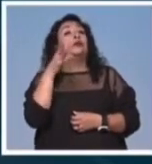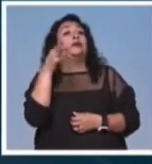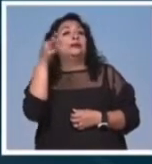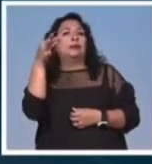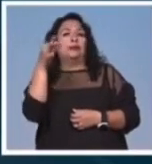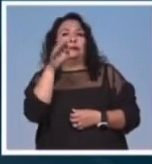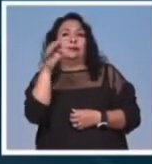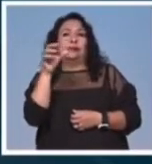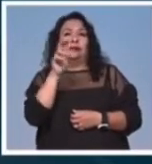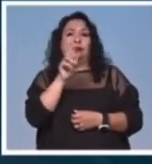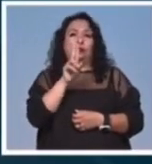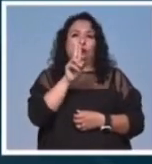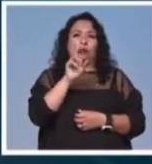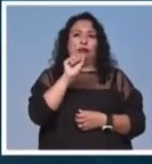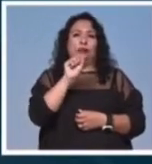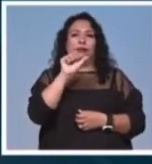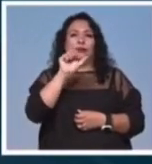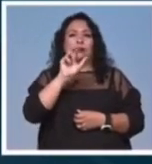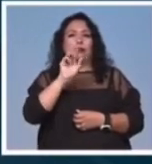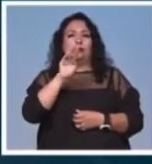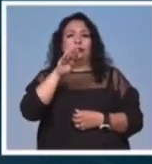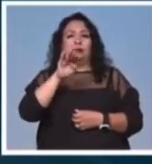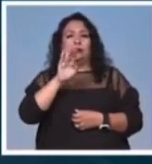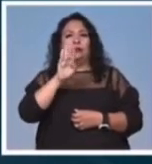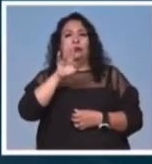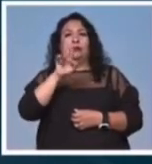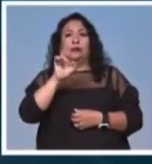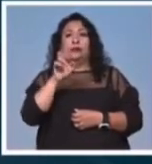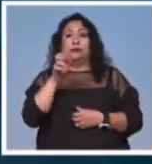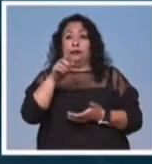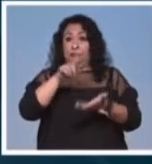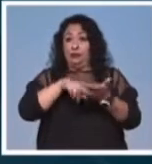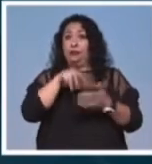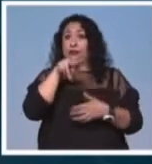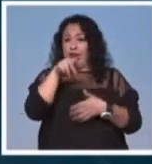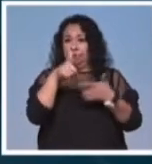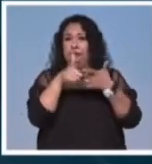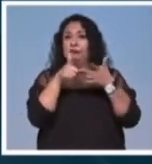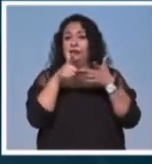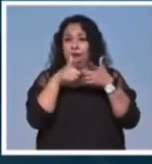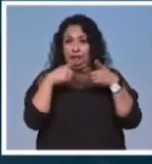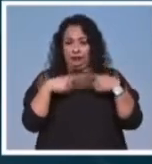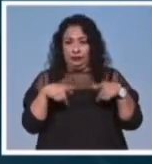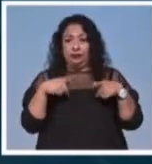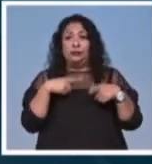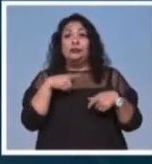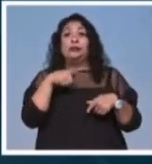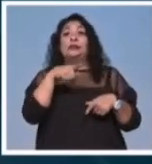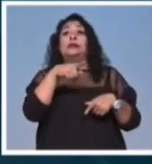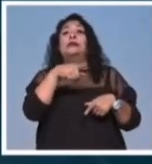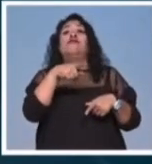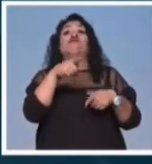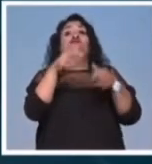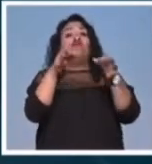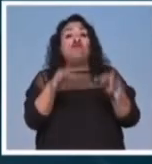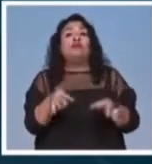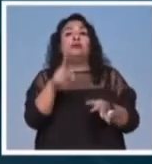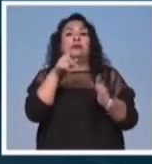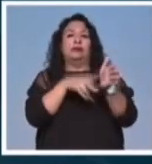puesto en la U.S. Army Blues Band. Es uno de los 18 integrantes de la agrupación, que fue establecida oficialmente